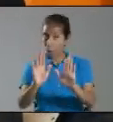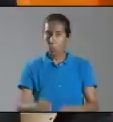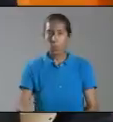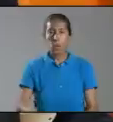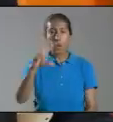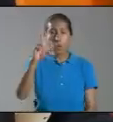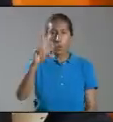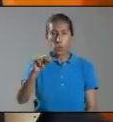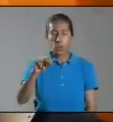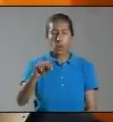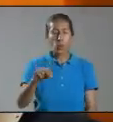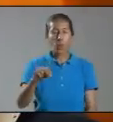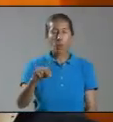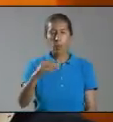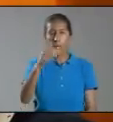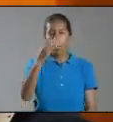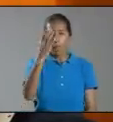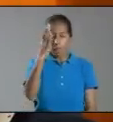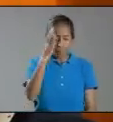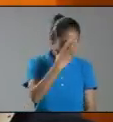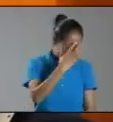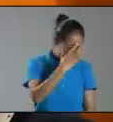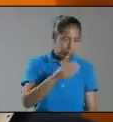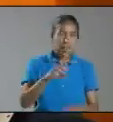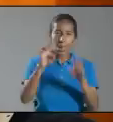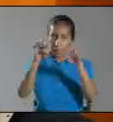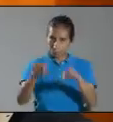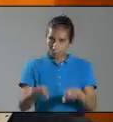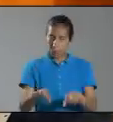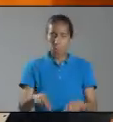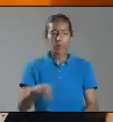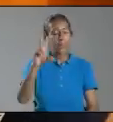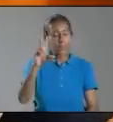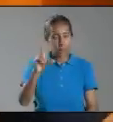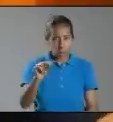no con el ánimo de avergonzar a nadie, porque a mí, gracias a Dios, mi maestro